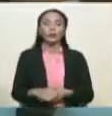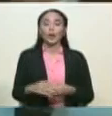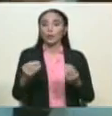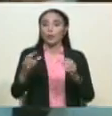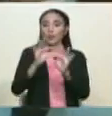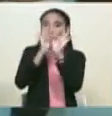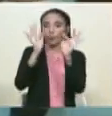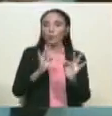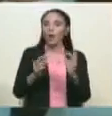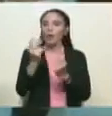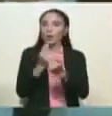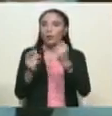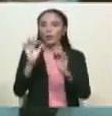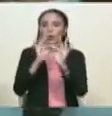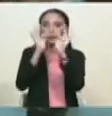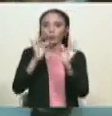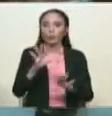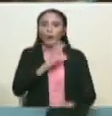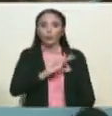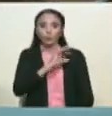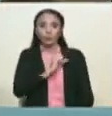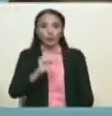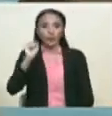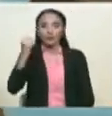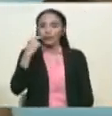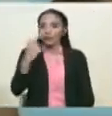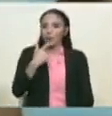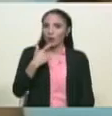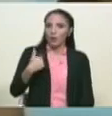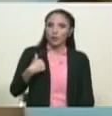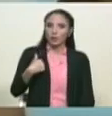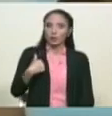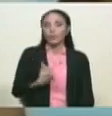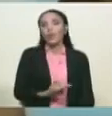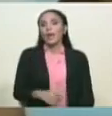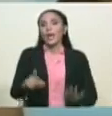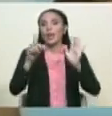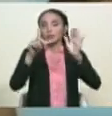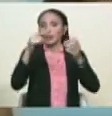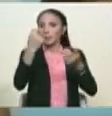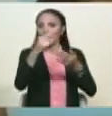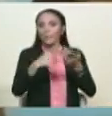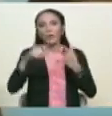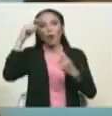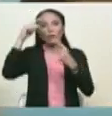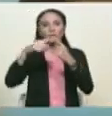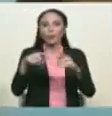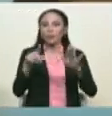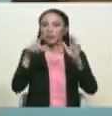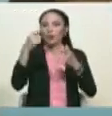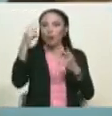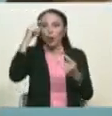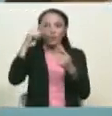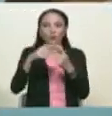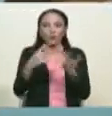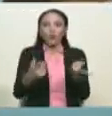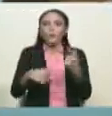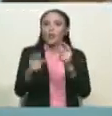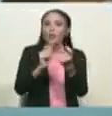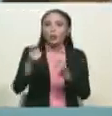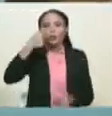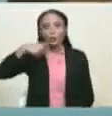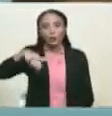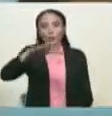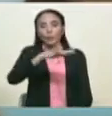modelo económico socialista, al cual usted nos ha convocado en las 6 líneas estratégicas para el debate con nuestro pueblo. Decirle,